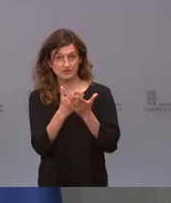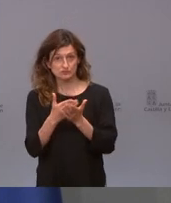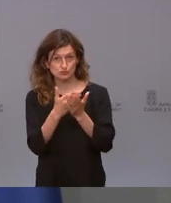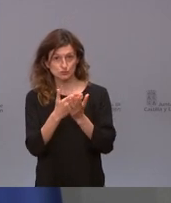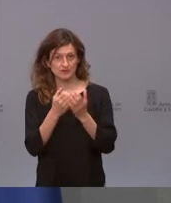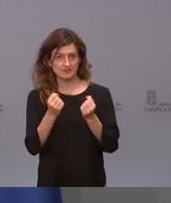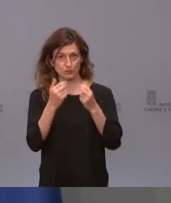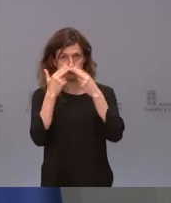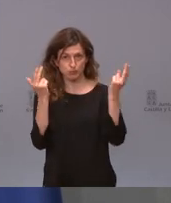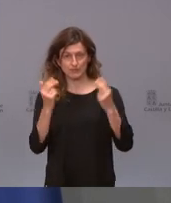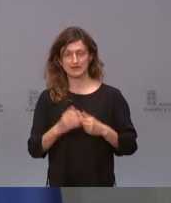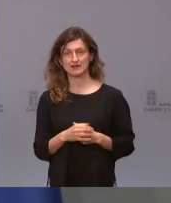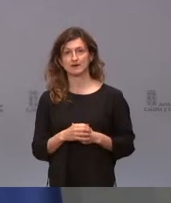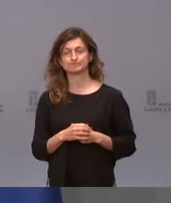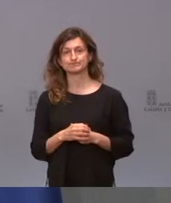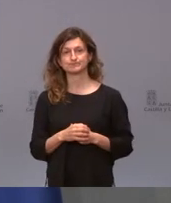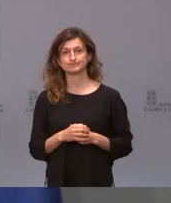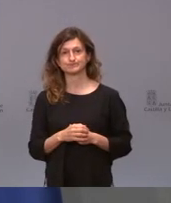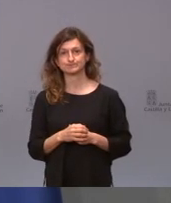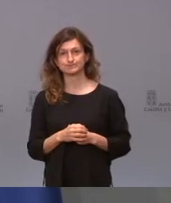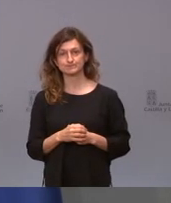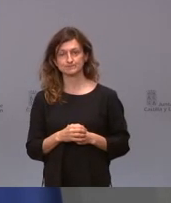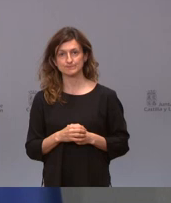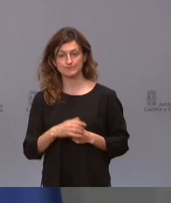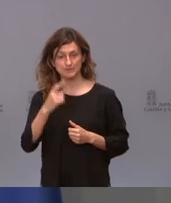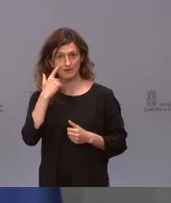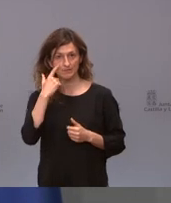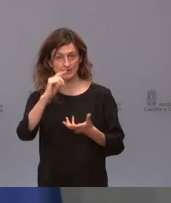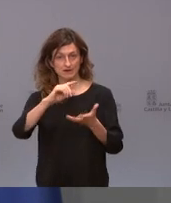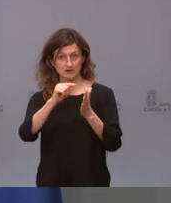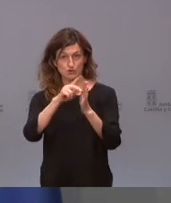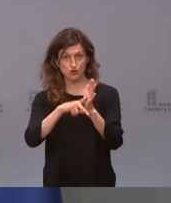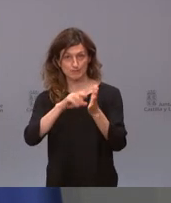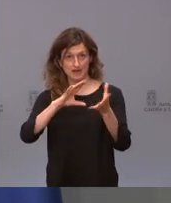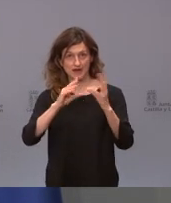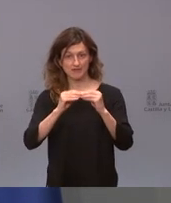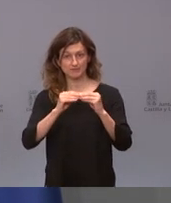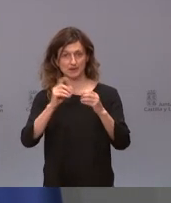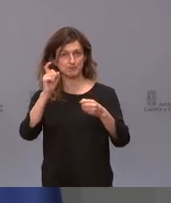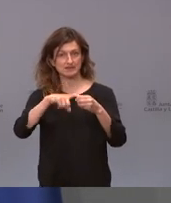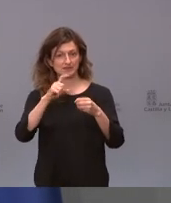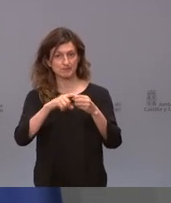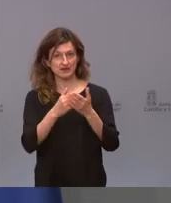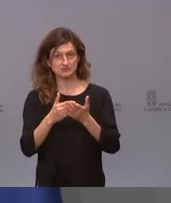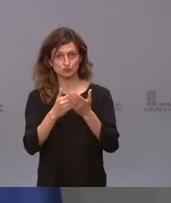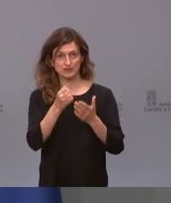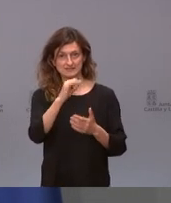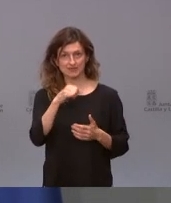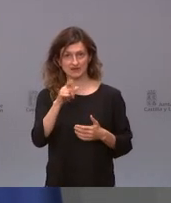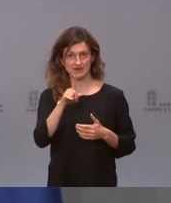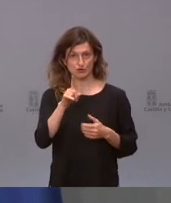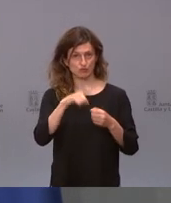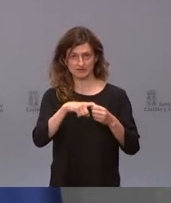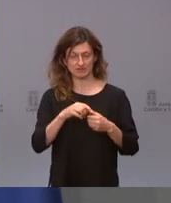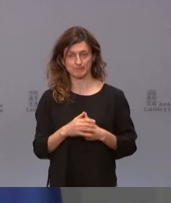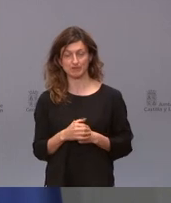pública para ver si se adapta en este tipo de medidas no hemos participado en el estudio de astrazéneca se está haciendo